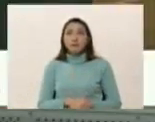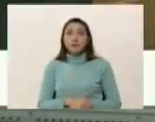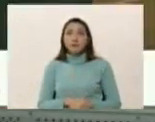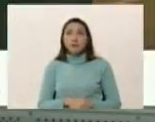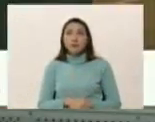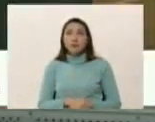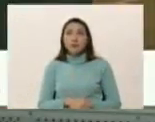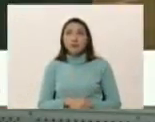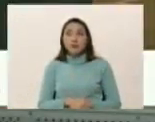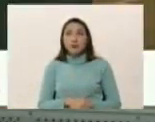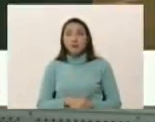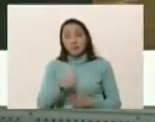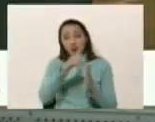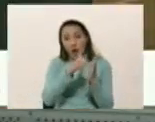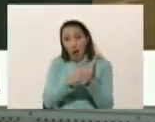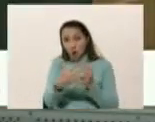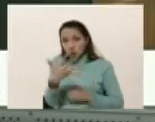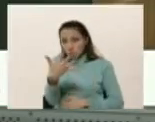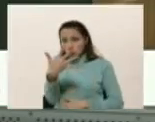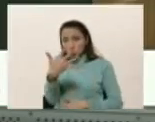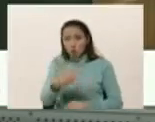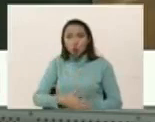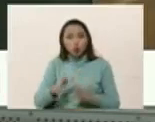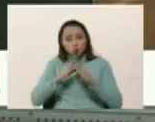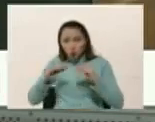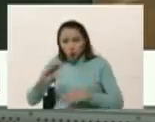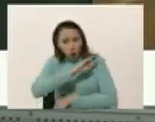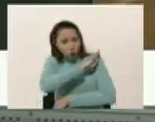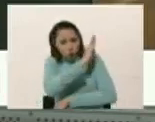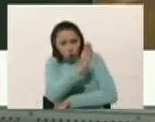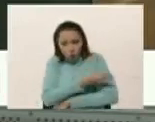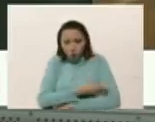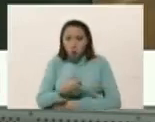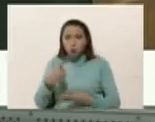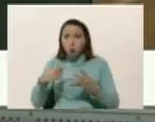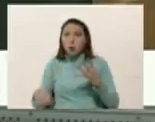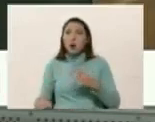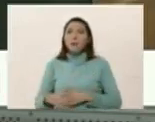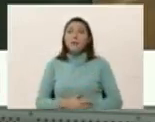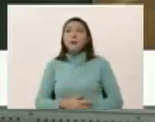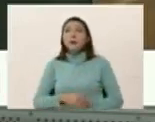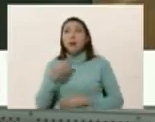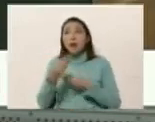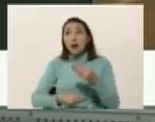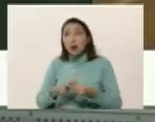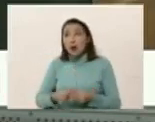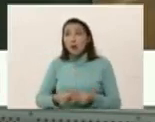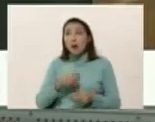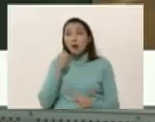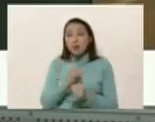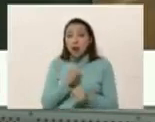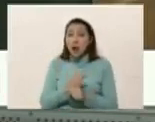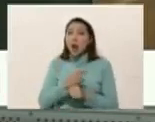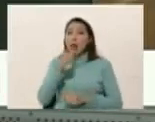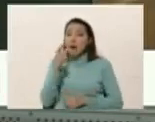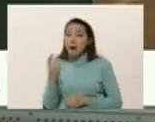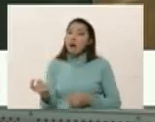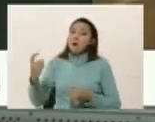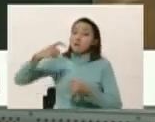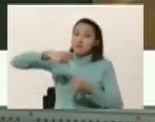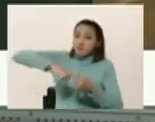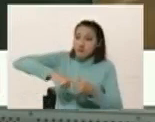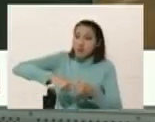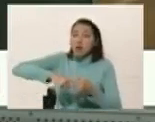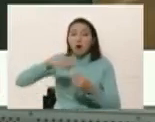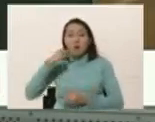artículo 5 todos los poderes públicos en sus actos y actuaciones deben emplear el lenguaje el lenguaje con enfoque de